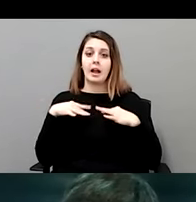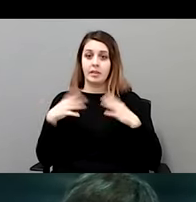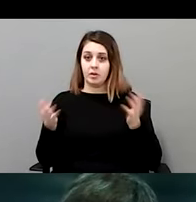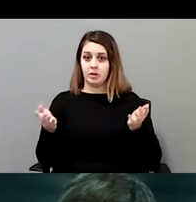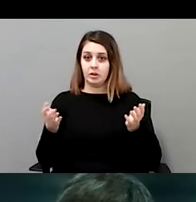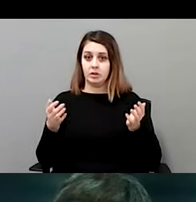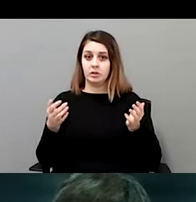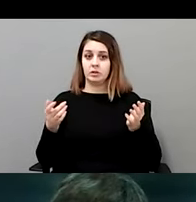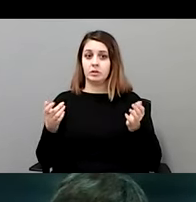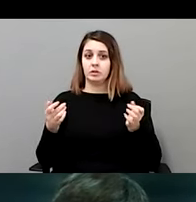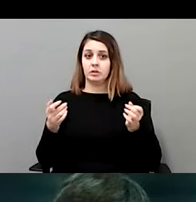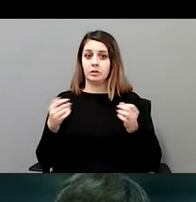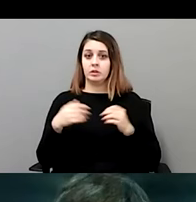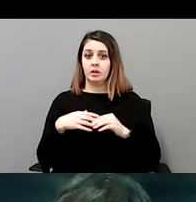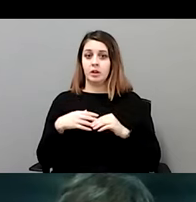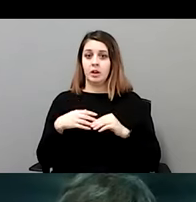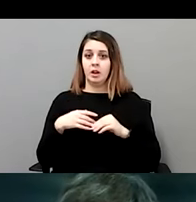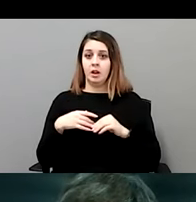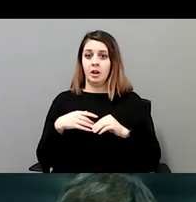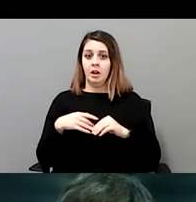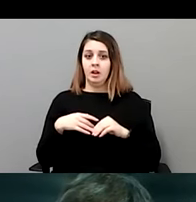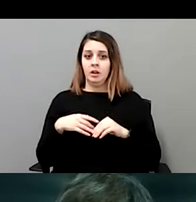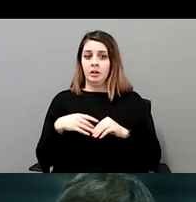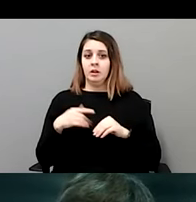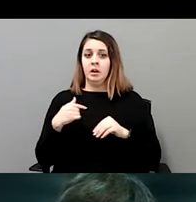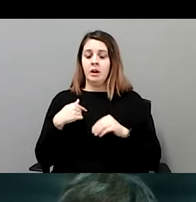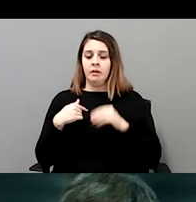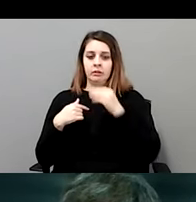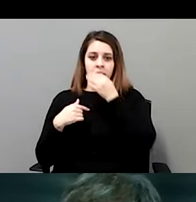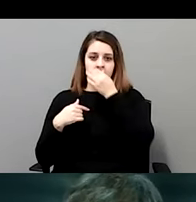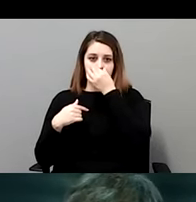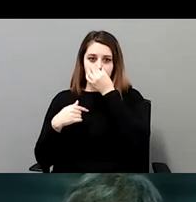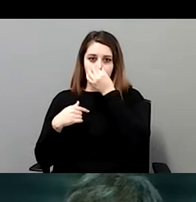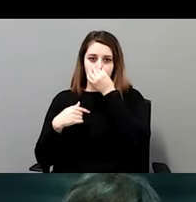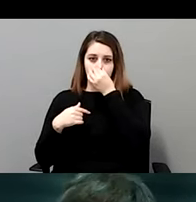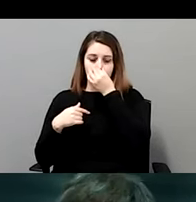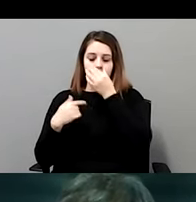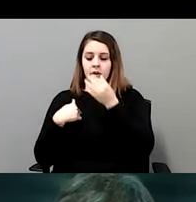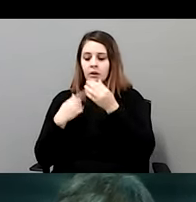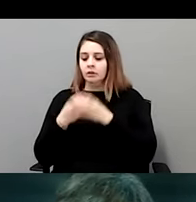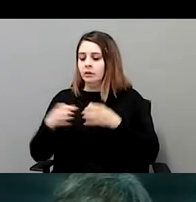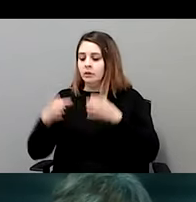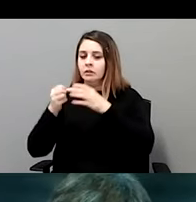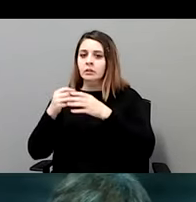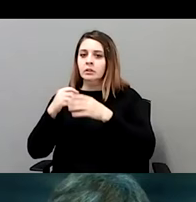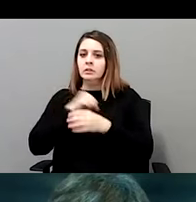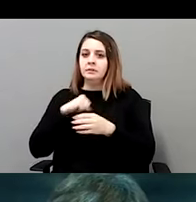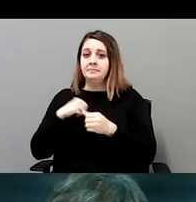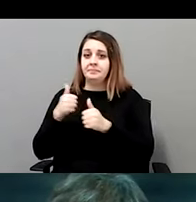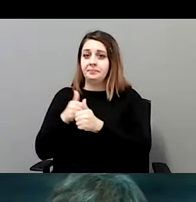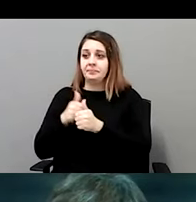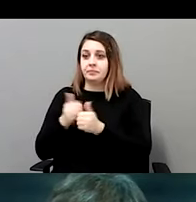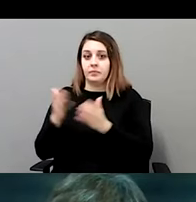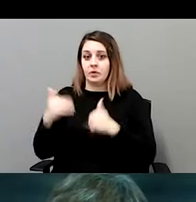tengo una bolsa de asistente personal a la cual acudir. Puedo tener en mi